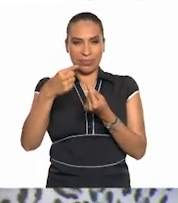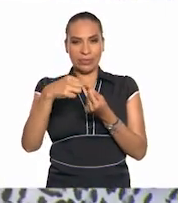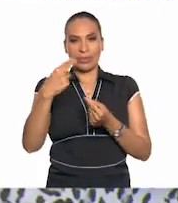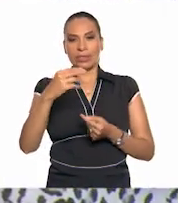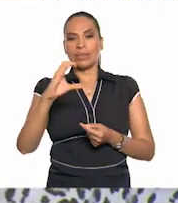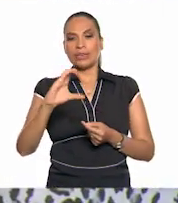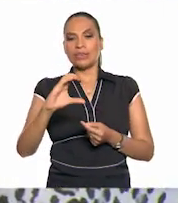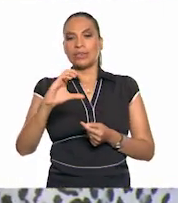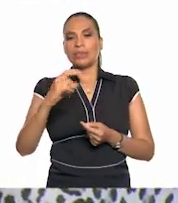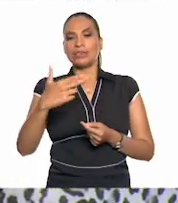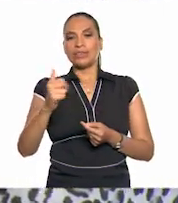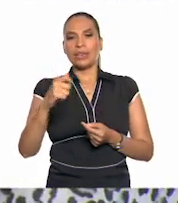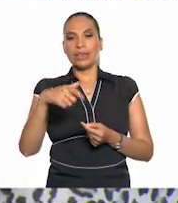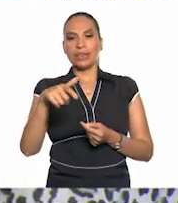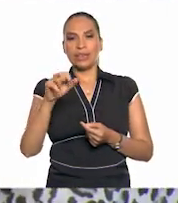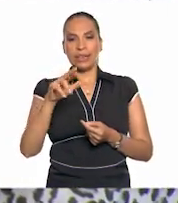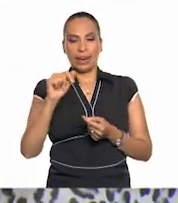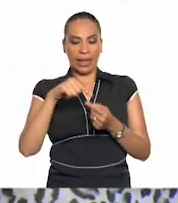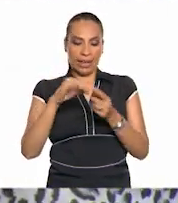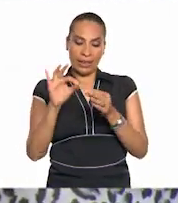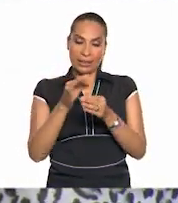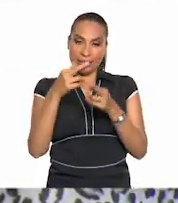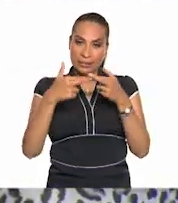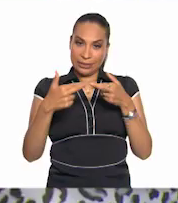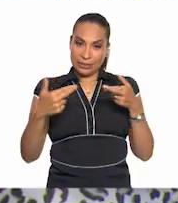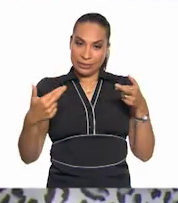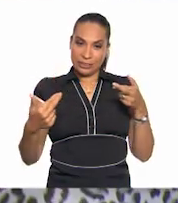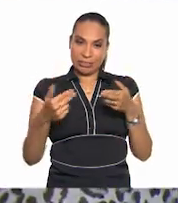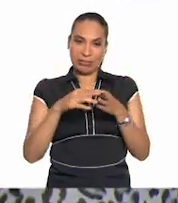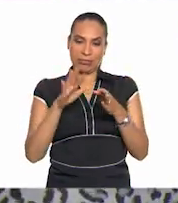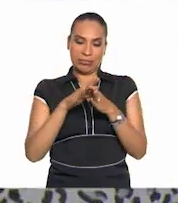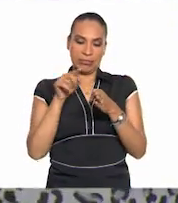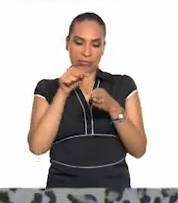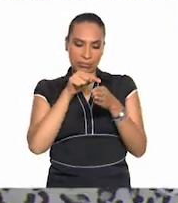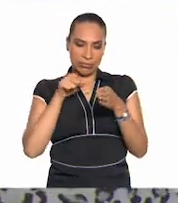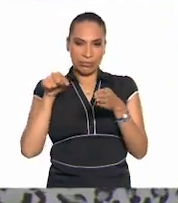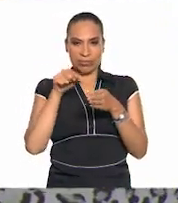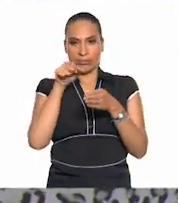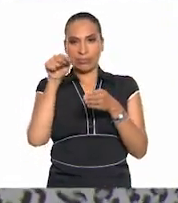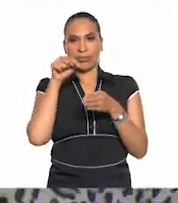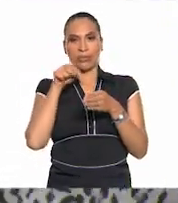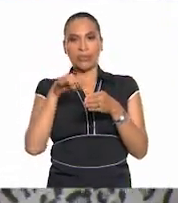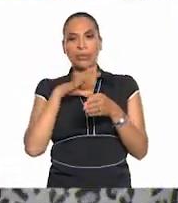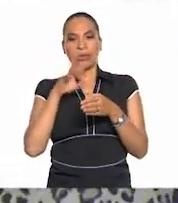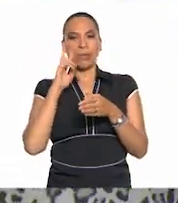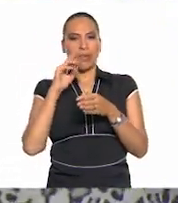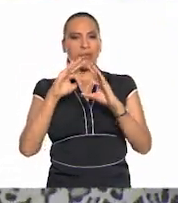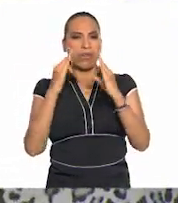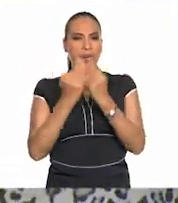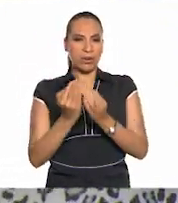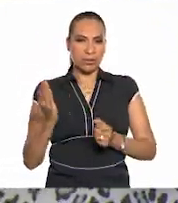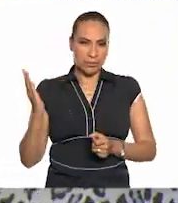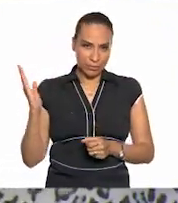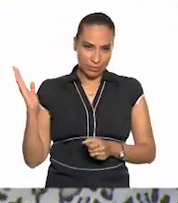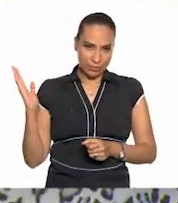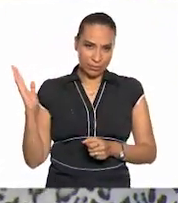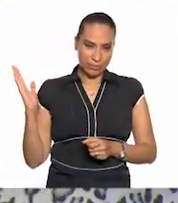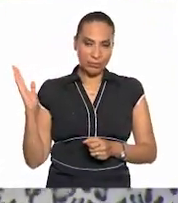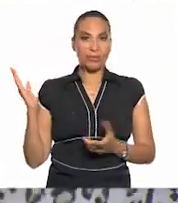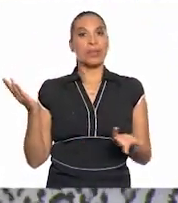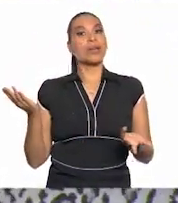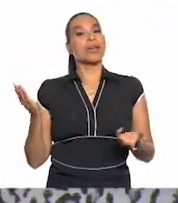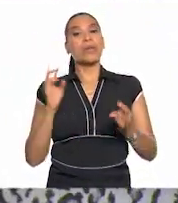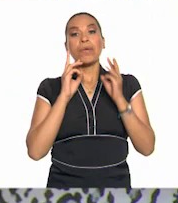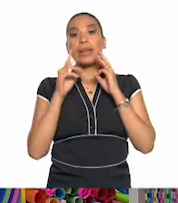llaman chaquiras, en el hilo. Y se van siguiendo un patrón para dar estas formas.